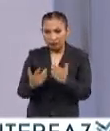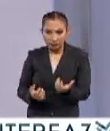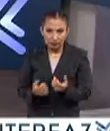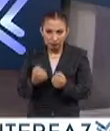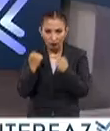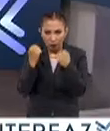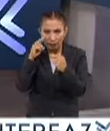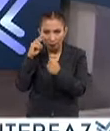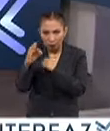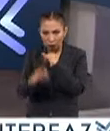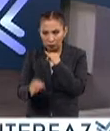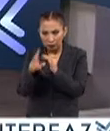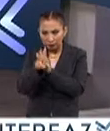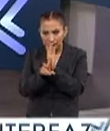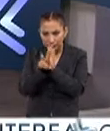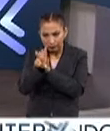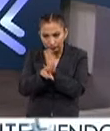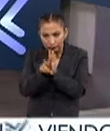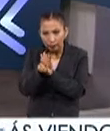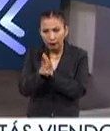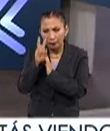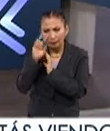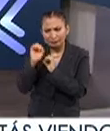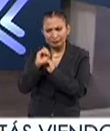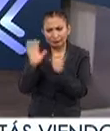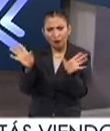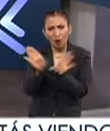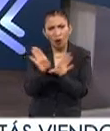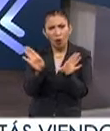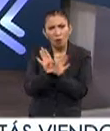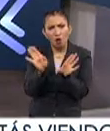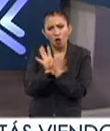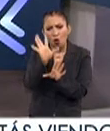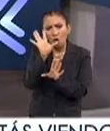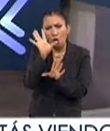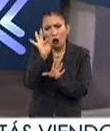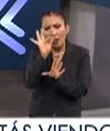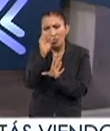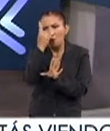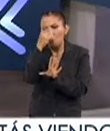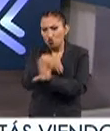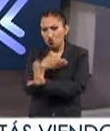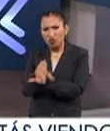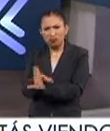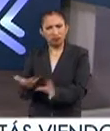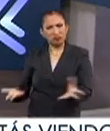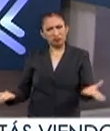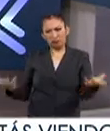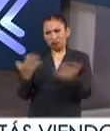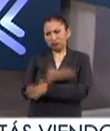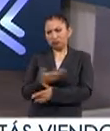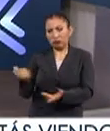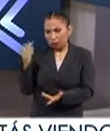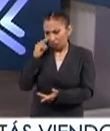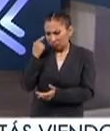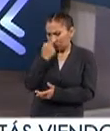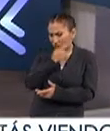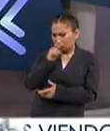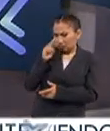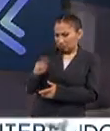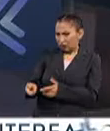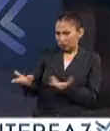lo que vimos en el último video, que vemos claramente como casi 40 contra una, y pues obviamente tú